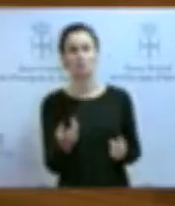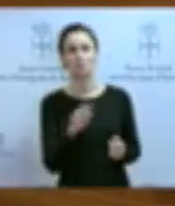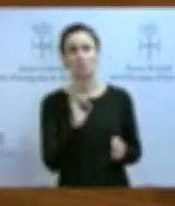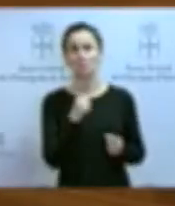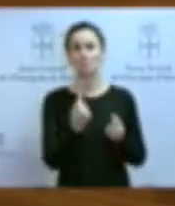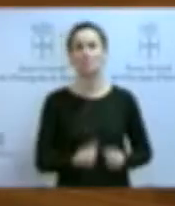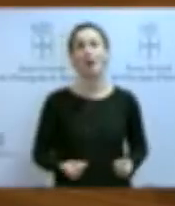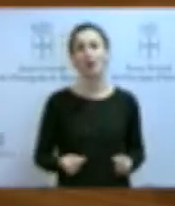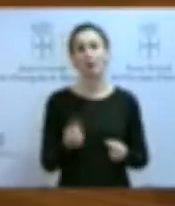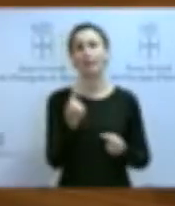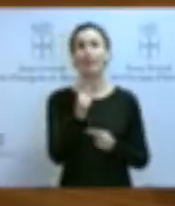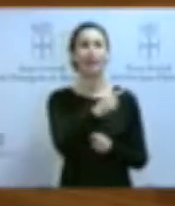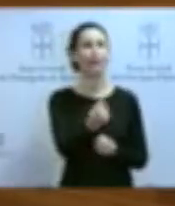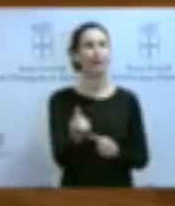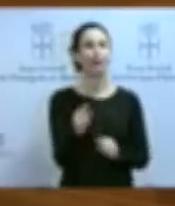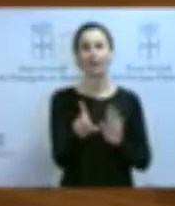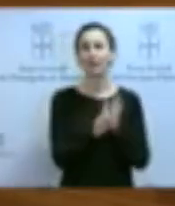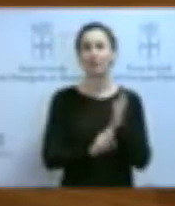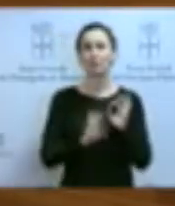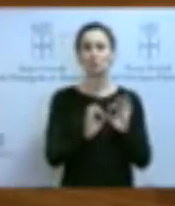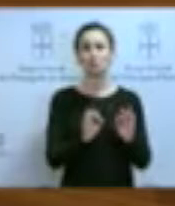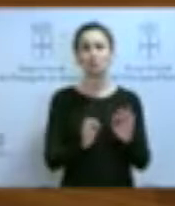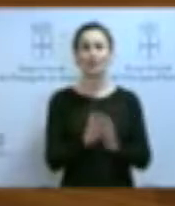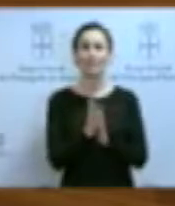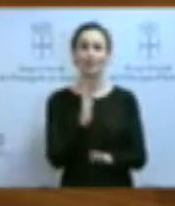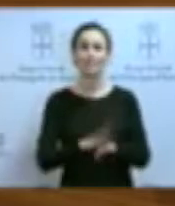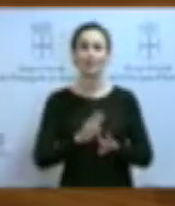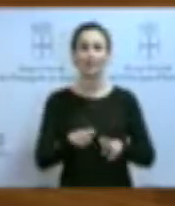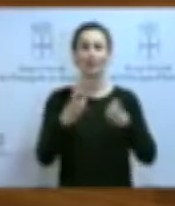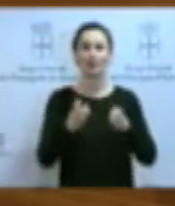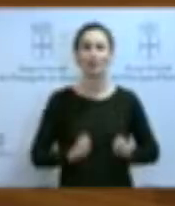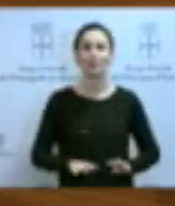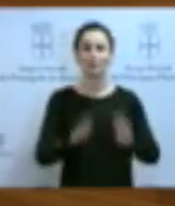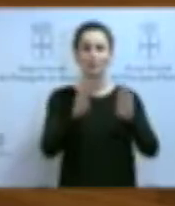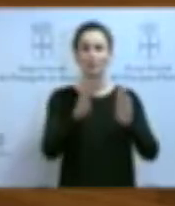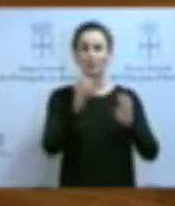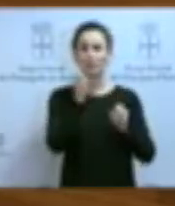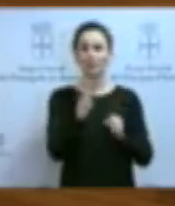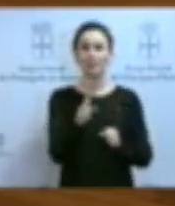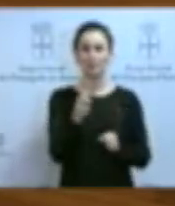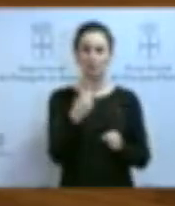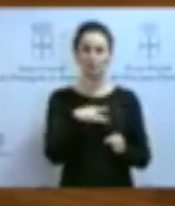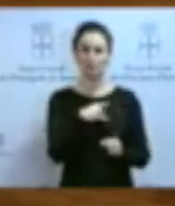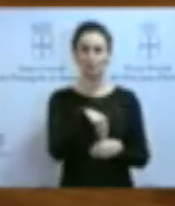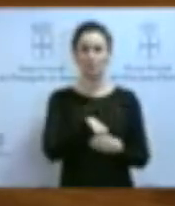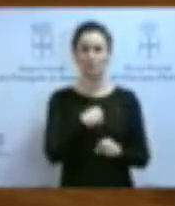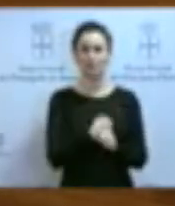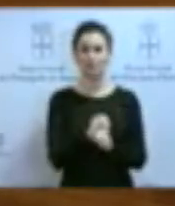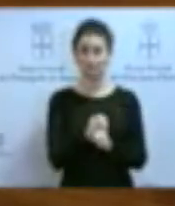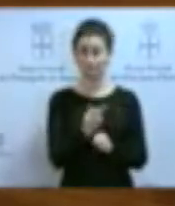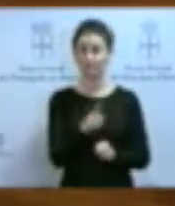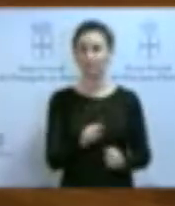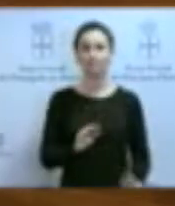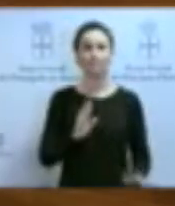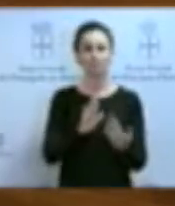presupuestos o de cada una de las leyes específicas, no se ha hecho más que avanzar en esa recuperación de los derechos de los empleados públicos, y además ha hecho frente también a